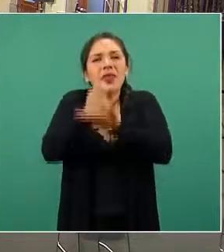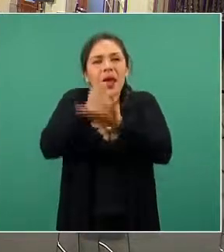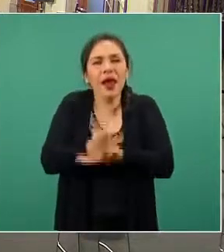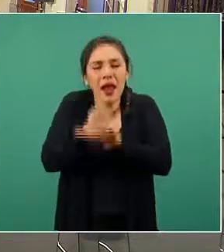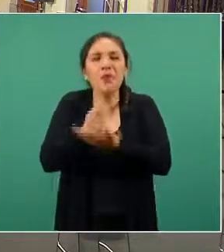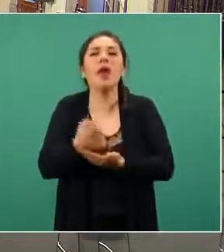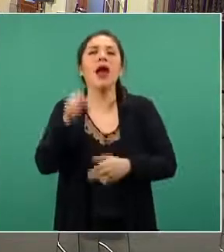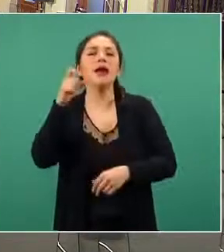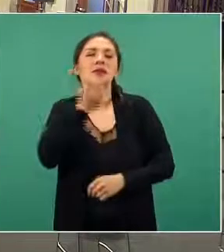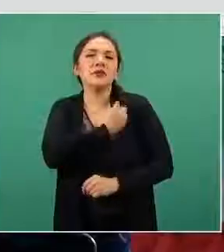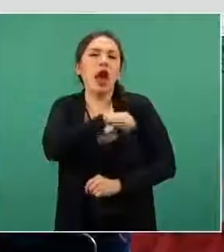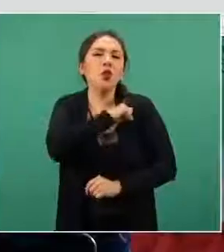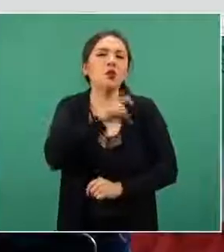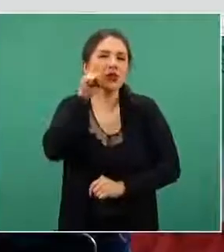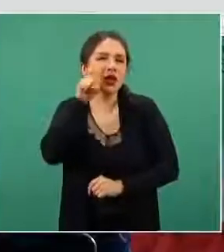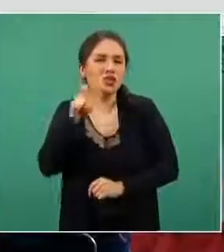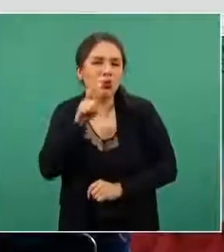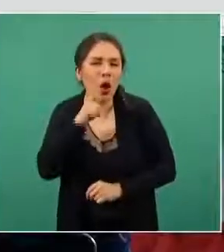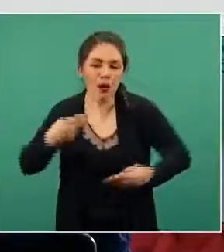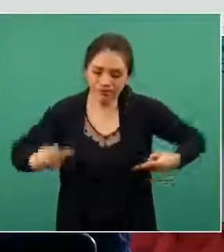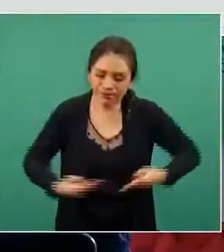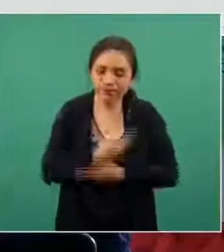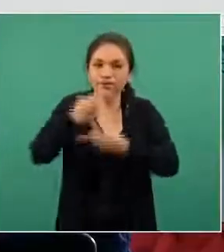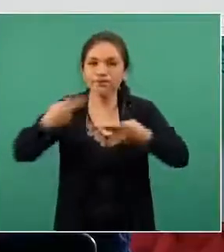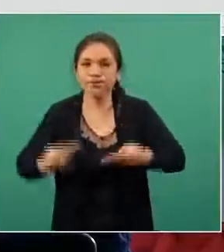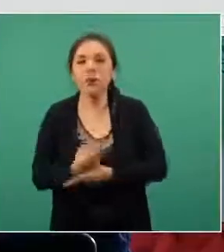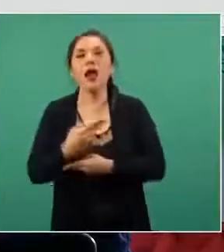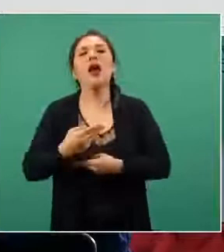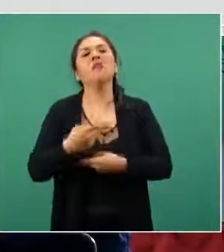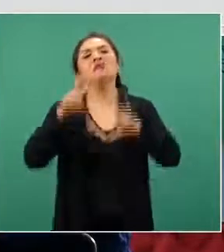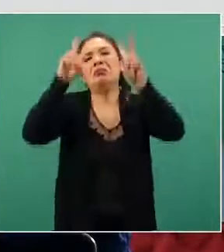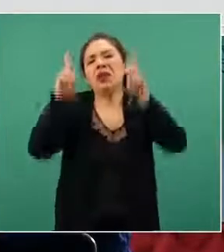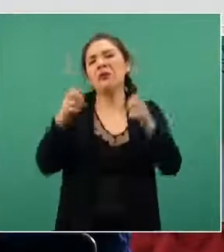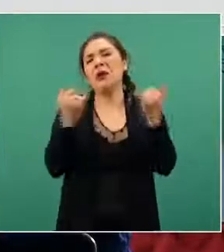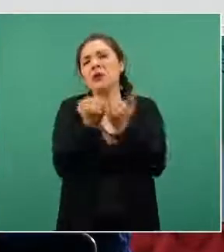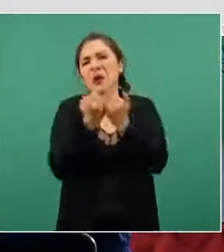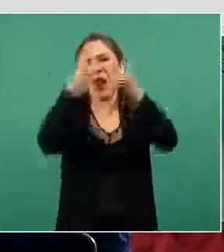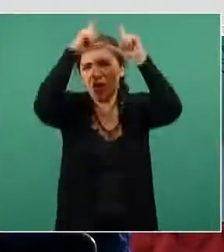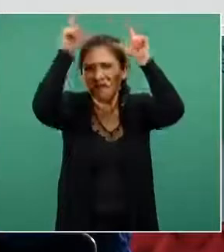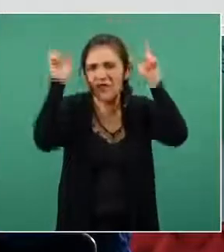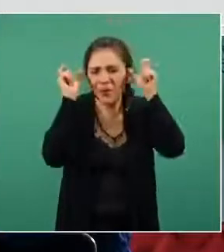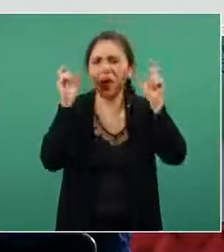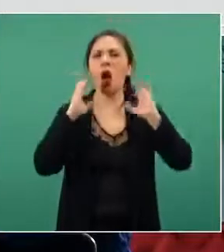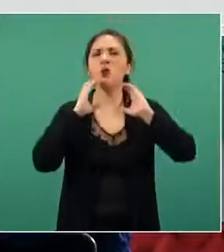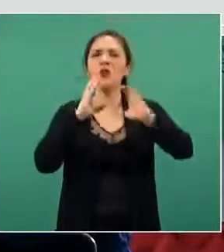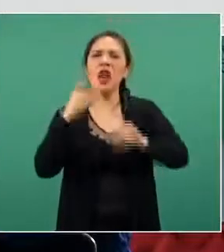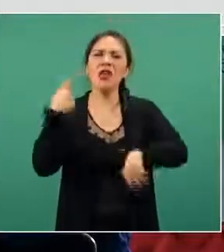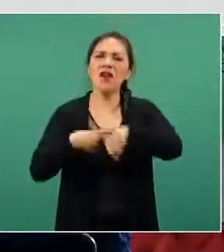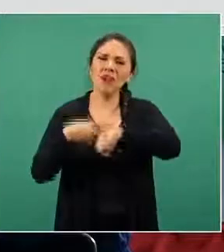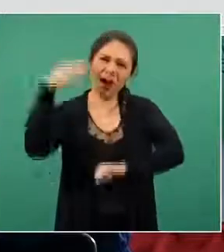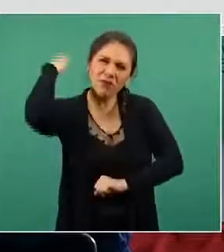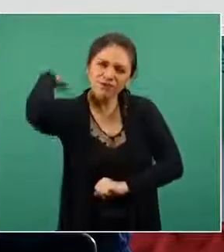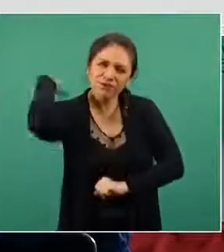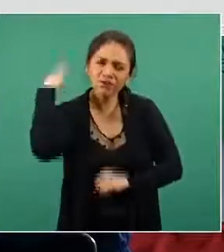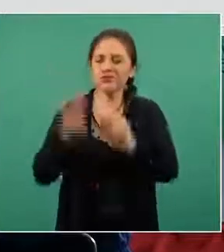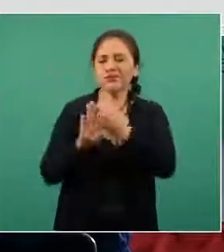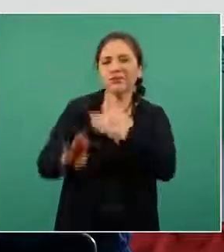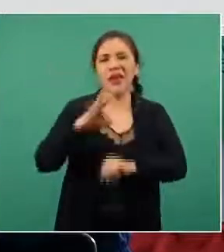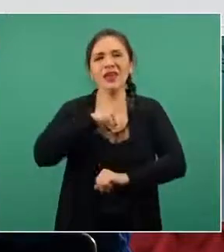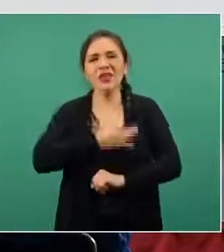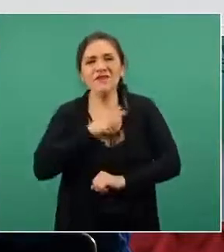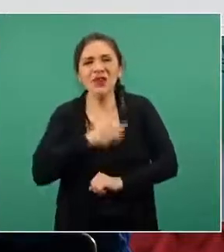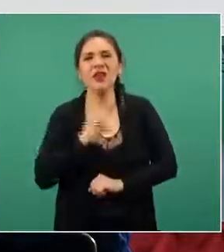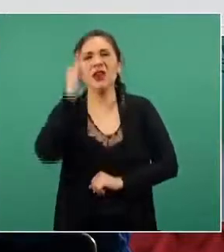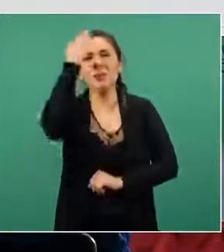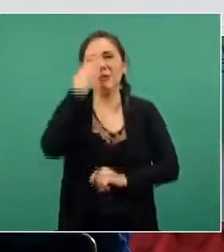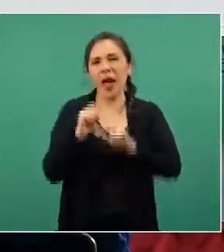y reproductiva, salud pública, también temas de enfermería, neumología, prevención de infecciones,